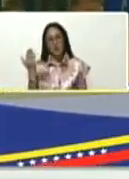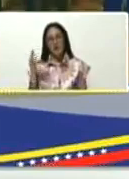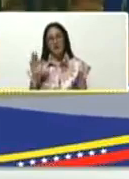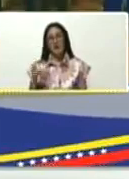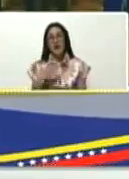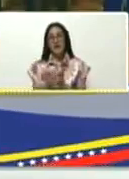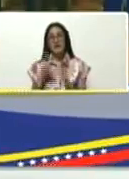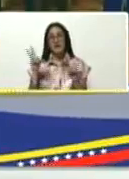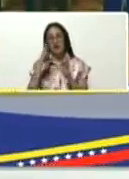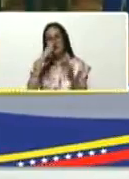Hasta la victoria siempre.